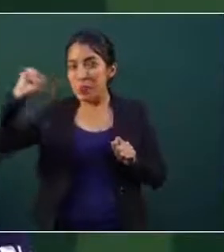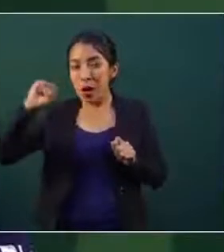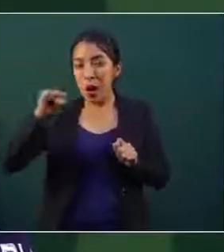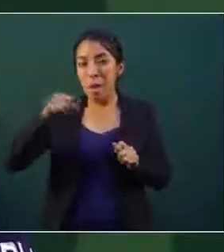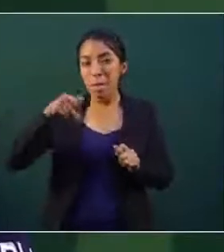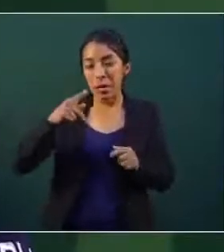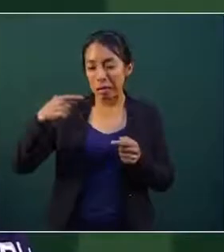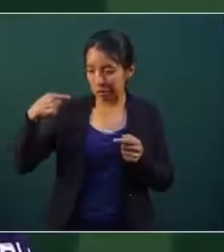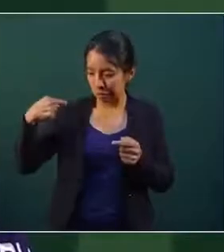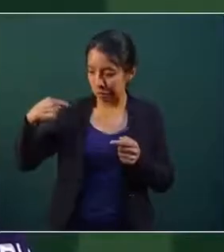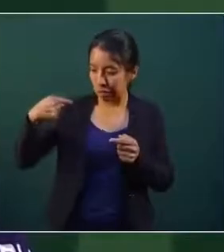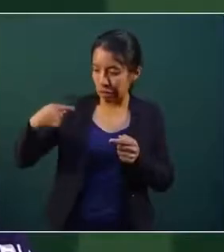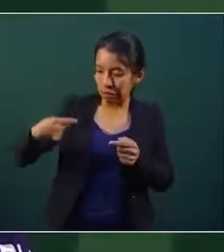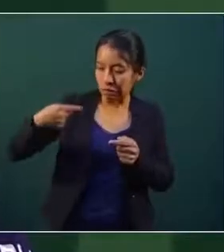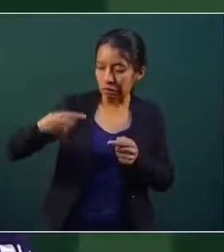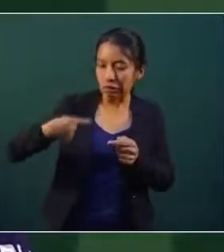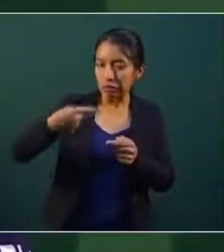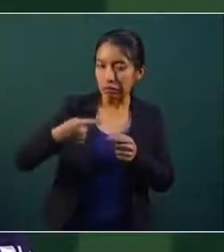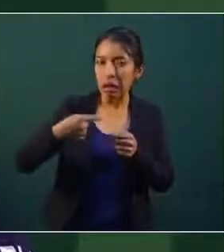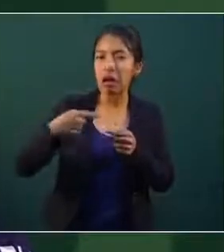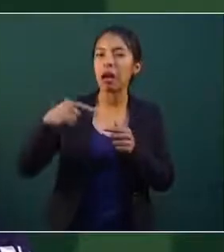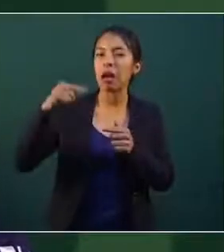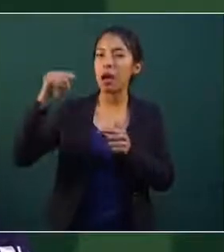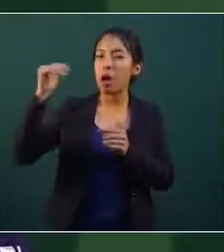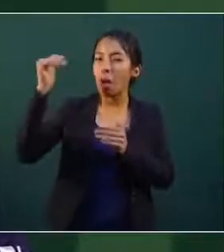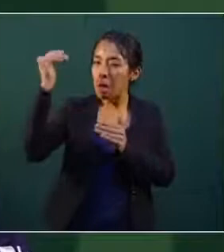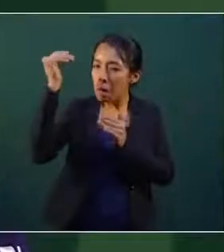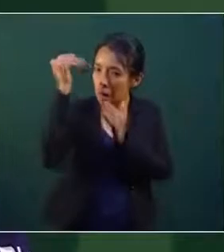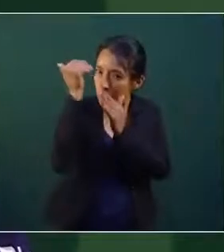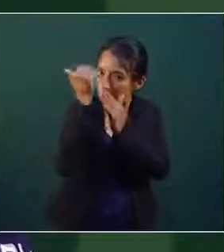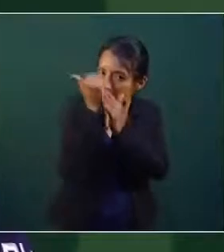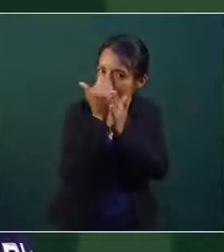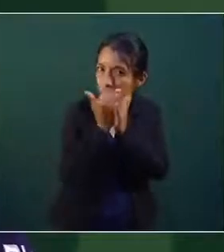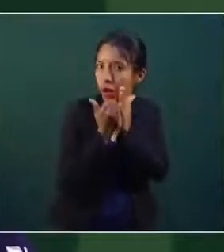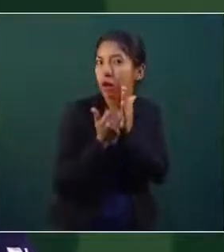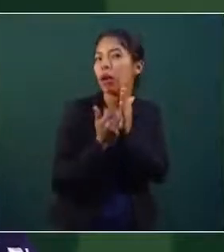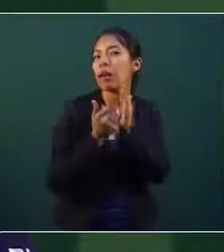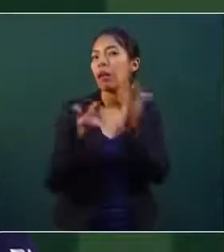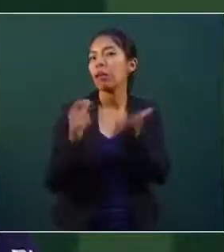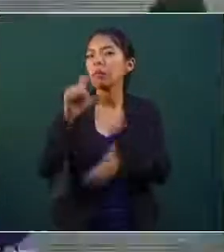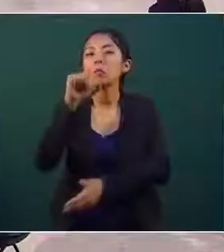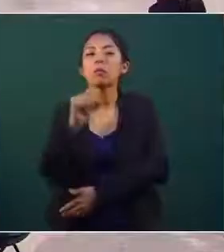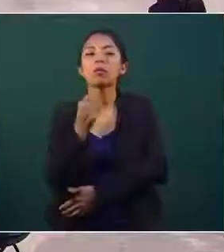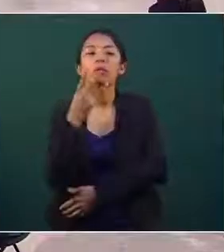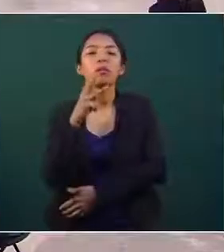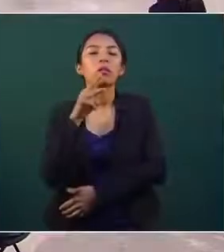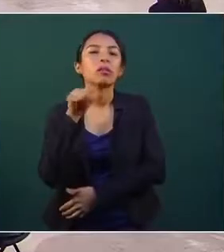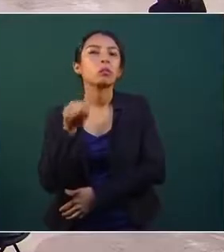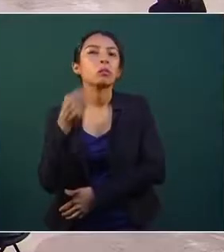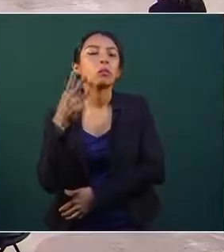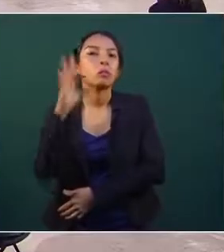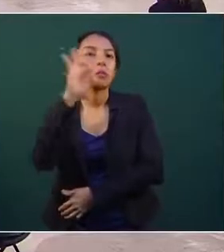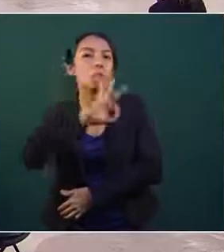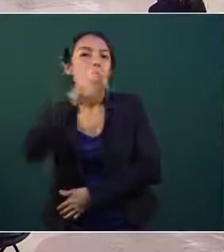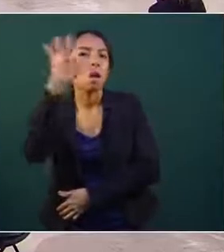fecha, viene una disminución en este delito de un aproximado del